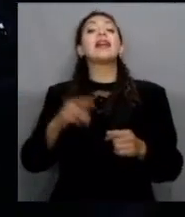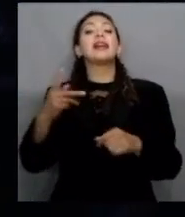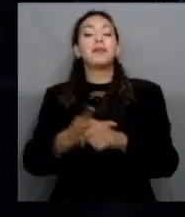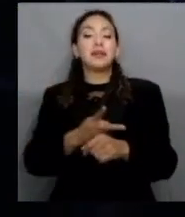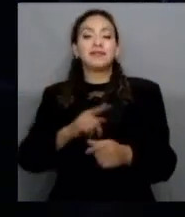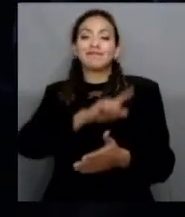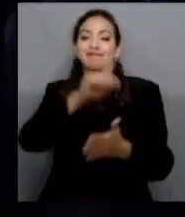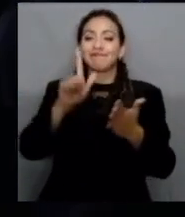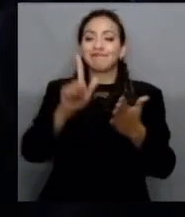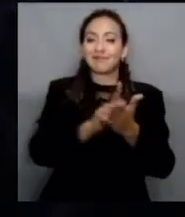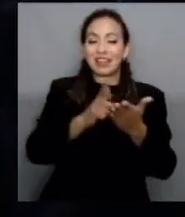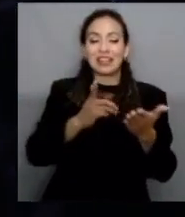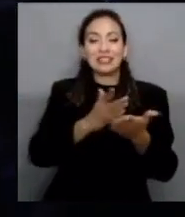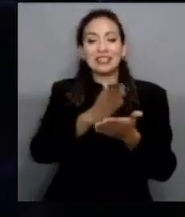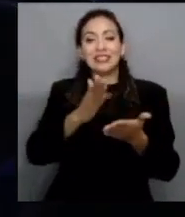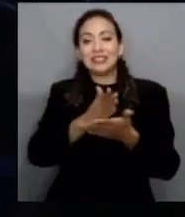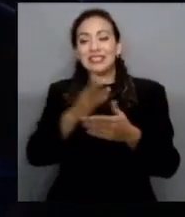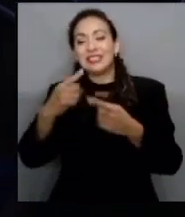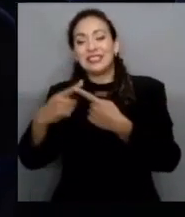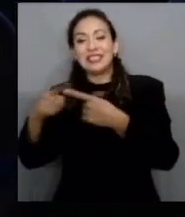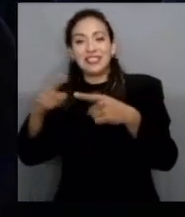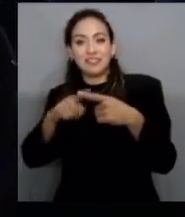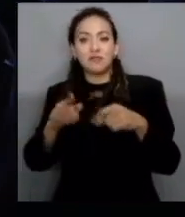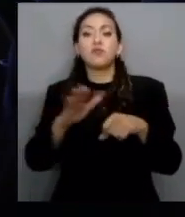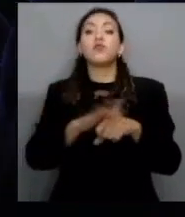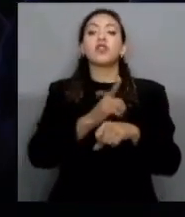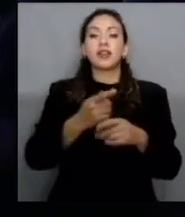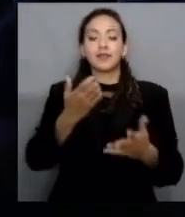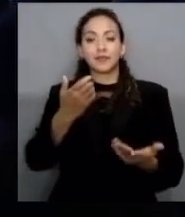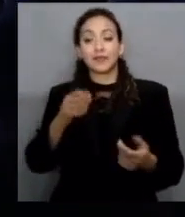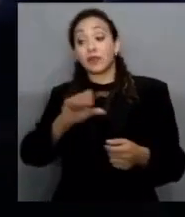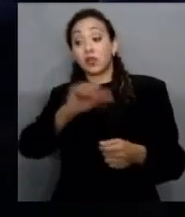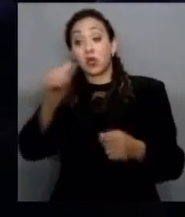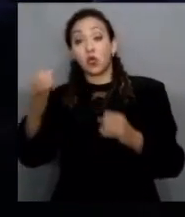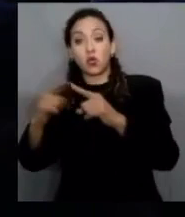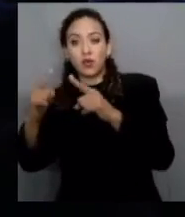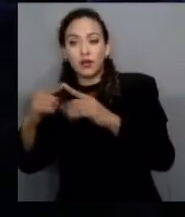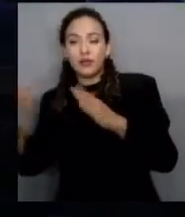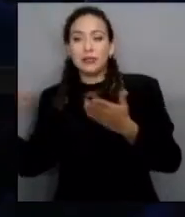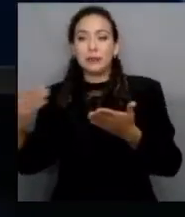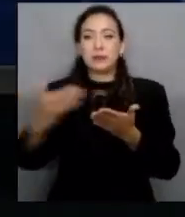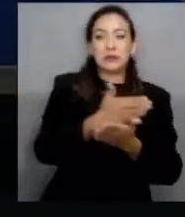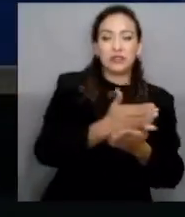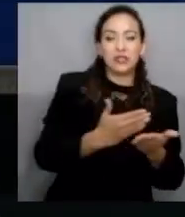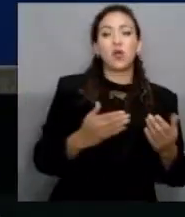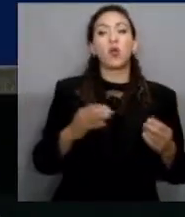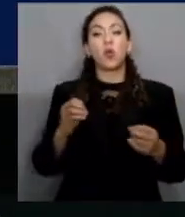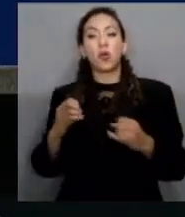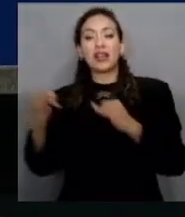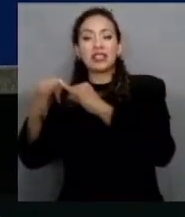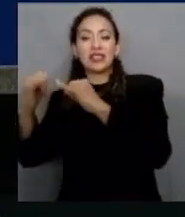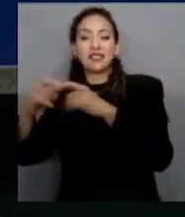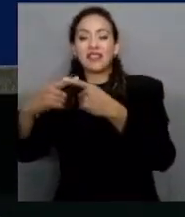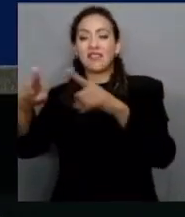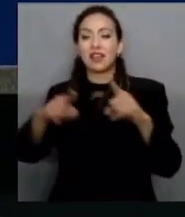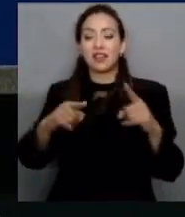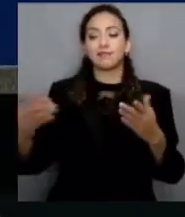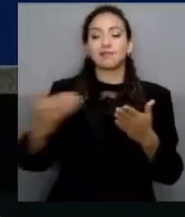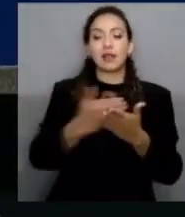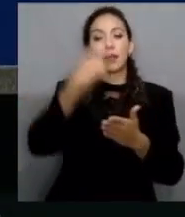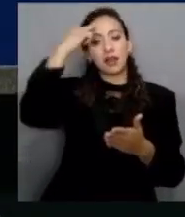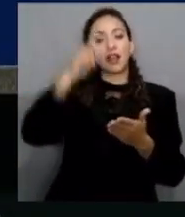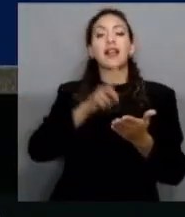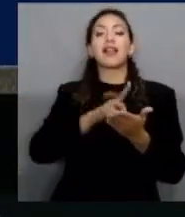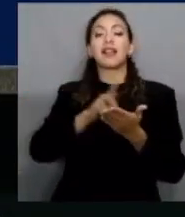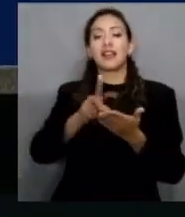justicia que atienda a influyentismos, a razones ajenas al derecho, que acabará